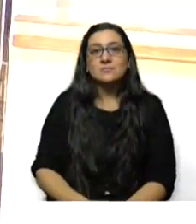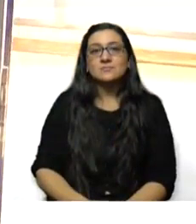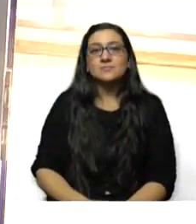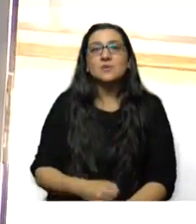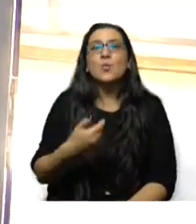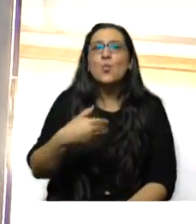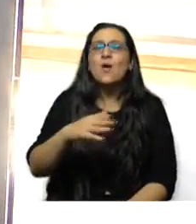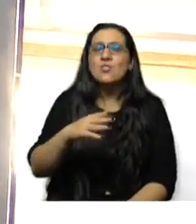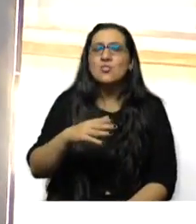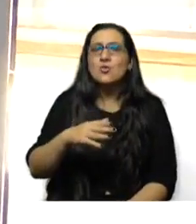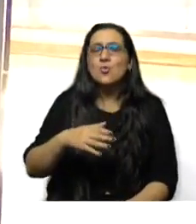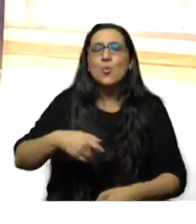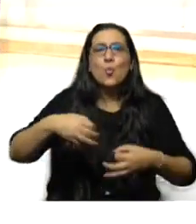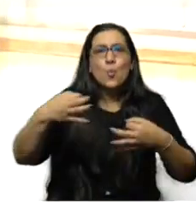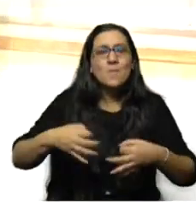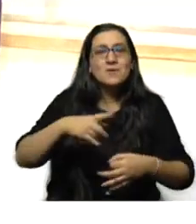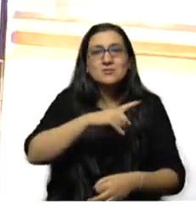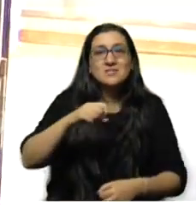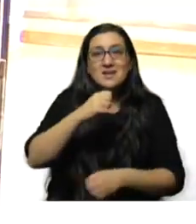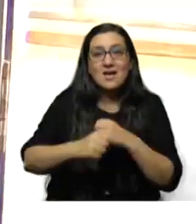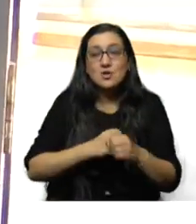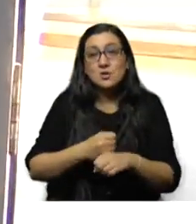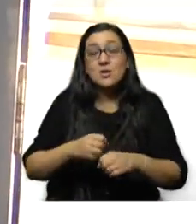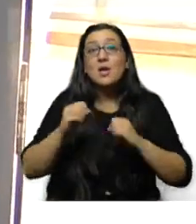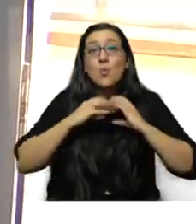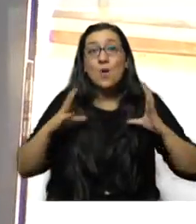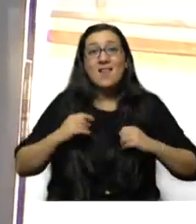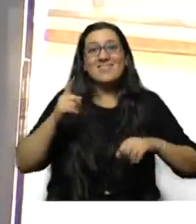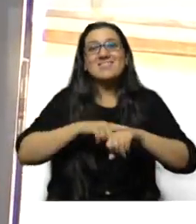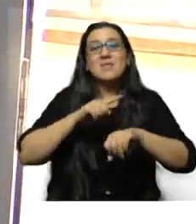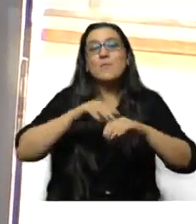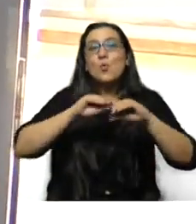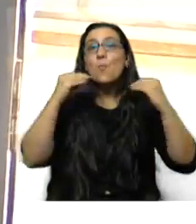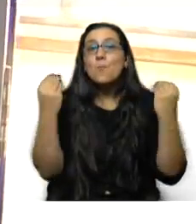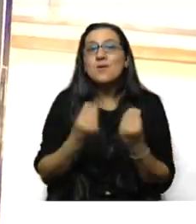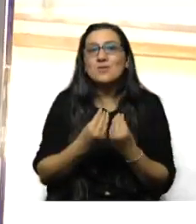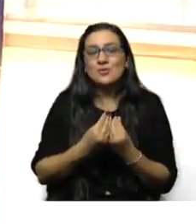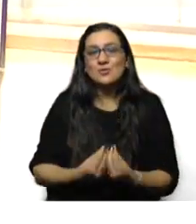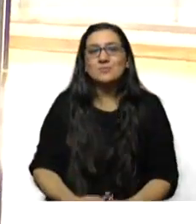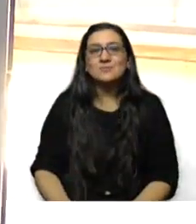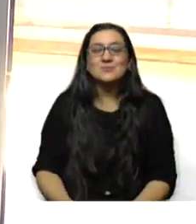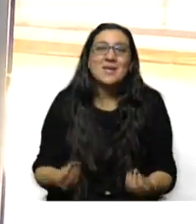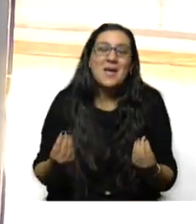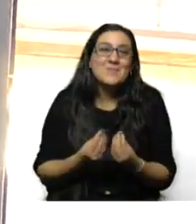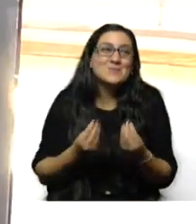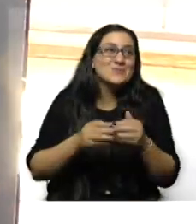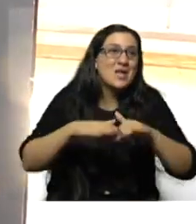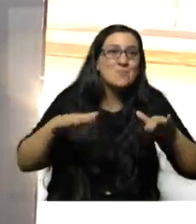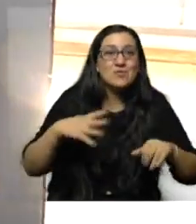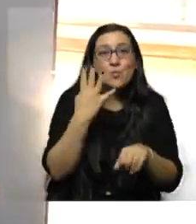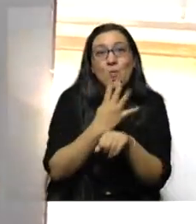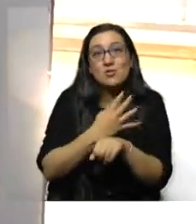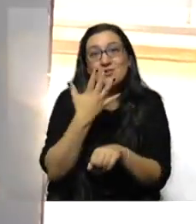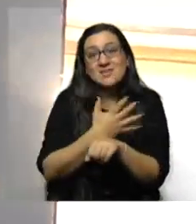cuándo es que finalmente llega el centenario. Escuela de tiempo completo, donde hay una gran algarabía desde muy temprano. Aquí los chicos de cuarto,